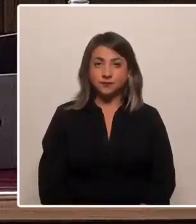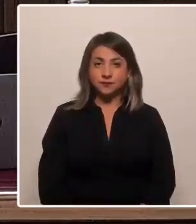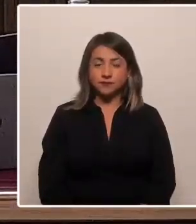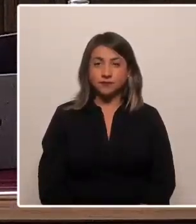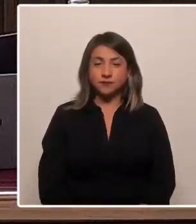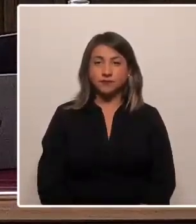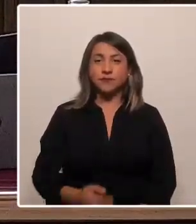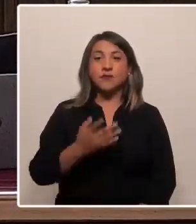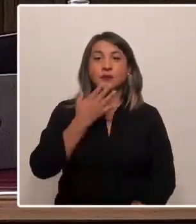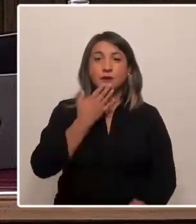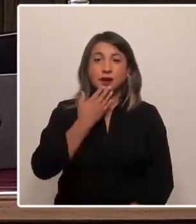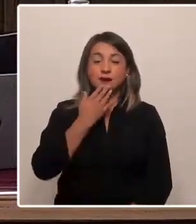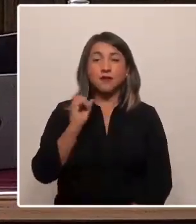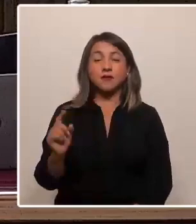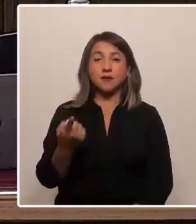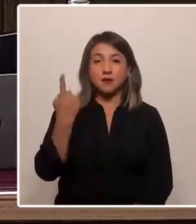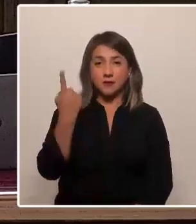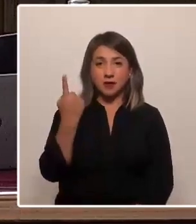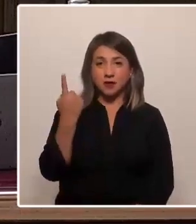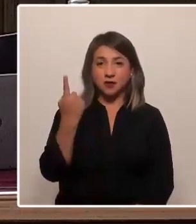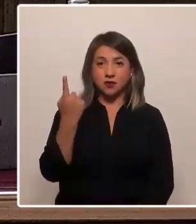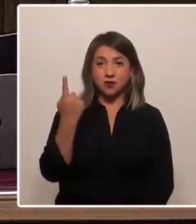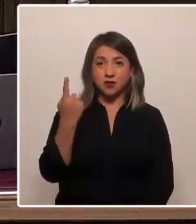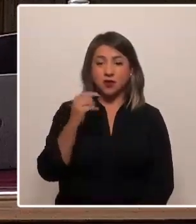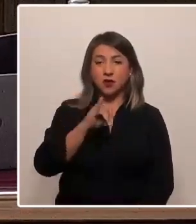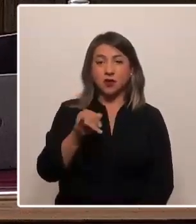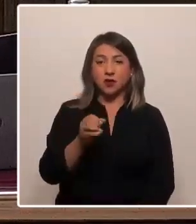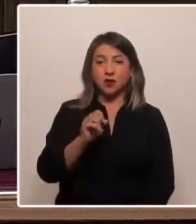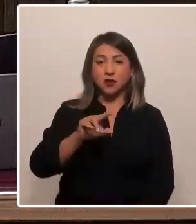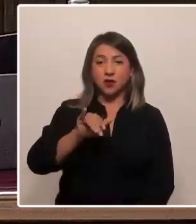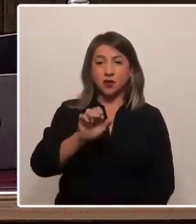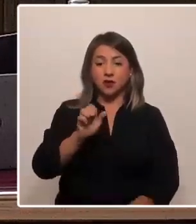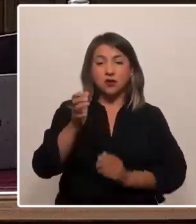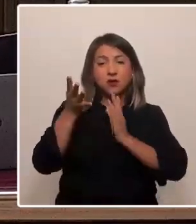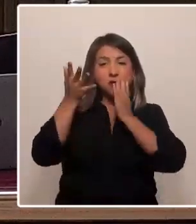Tiene la palabra en primer término el convencional Jorge Baradit.